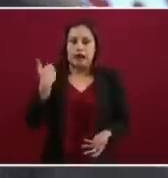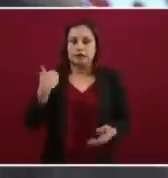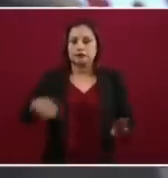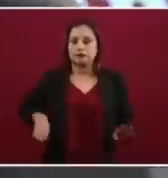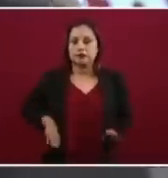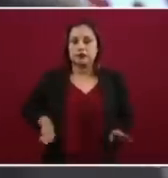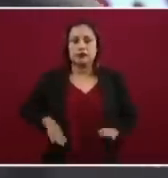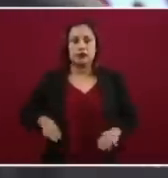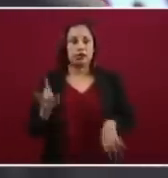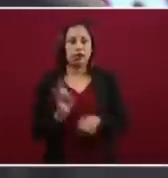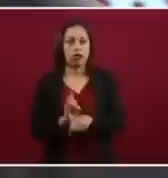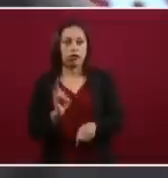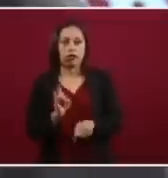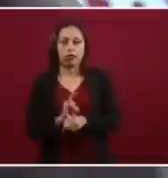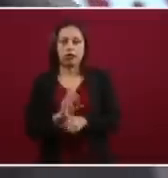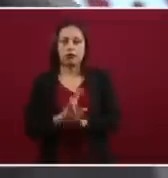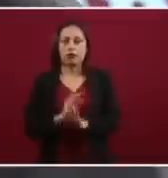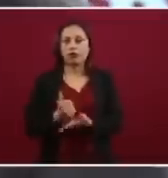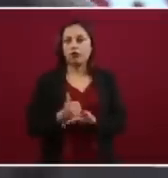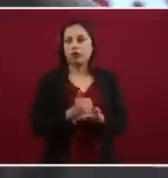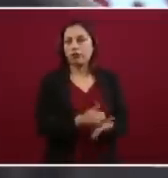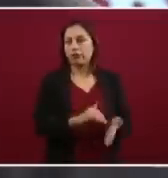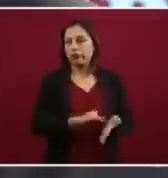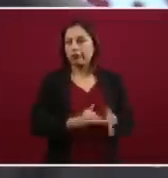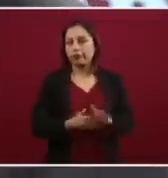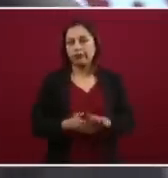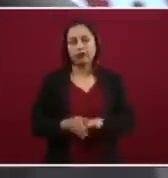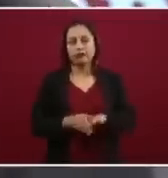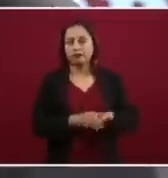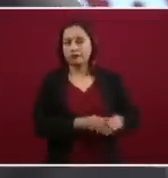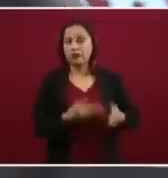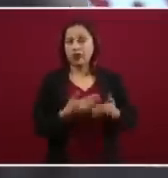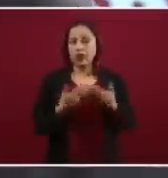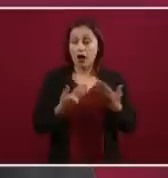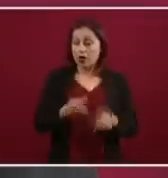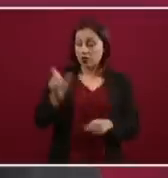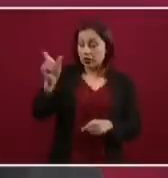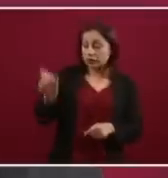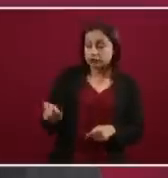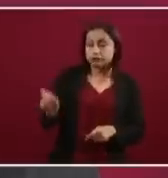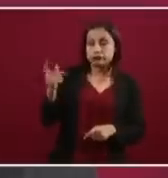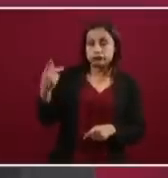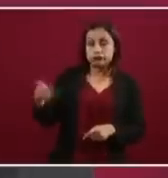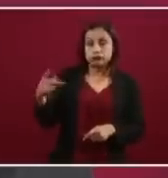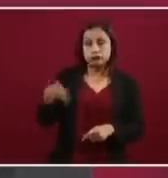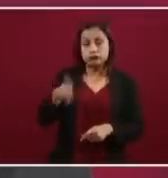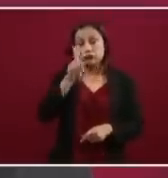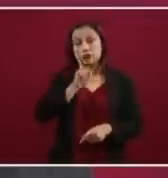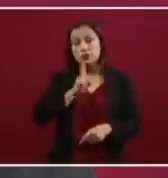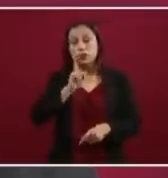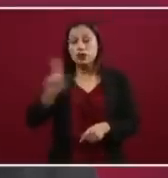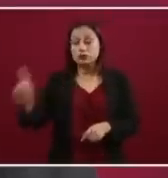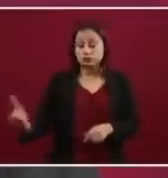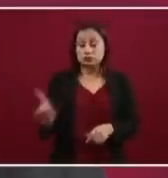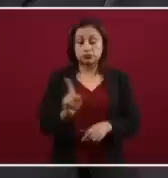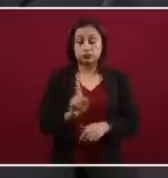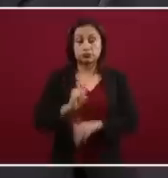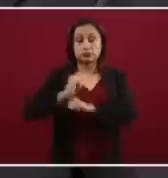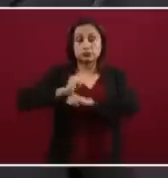y se profundice en las investigaciones y se acabe con la impunidad y